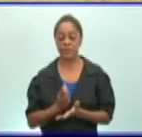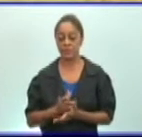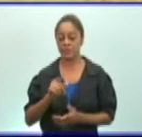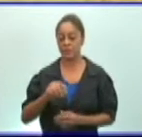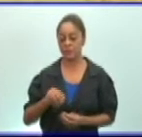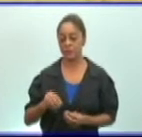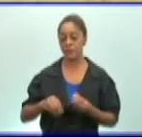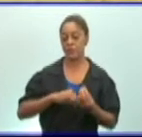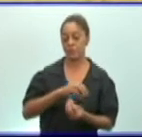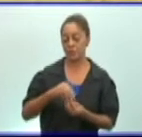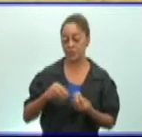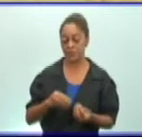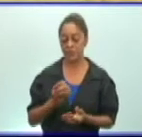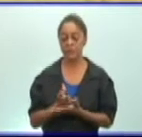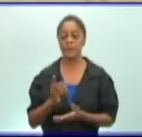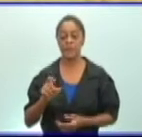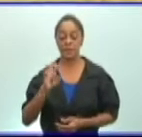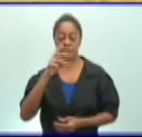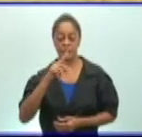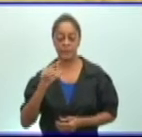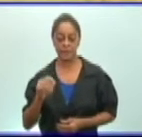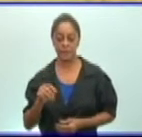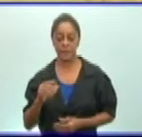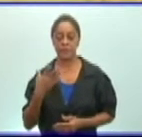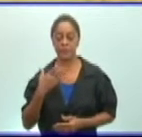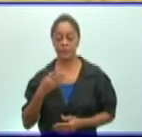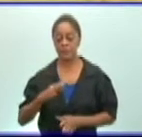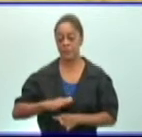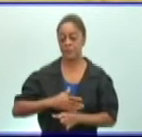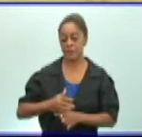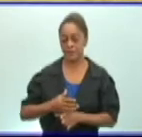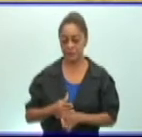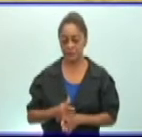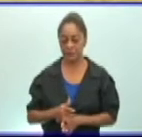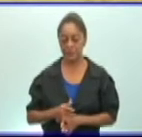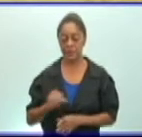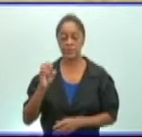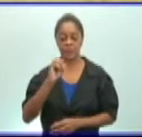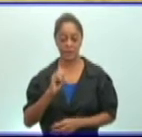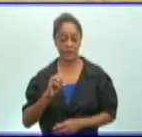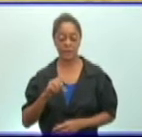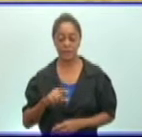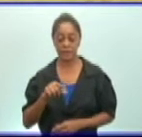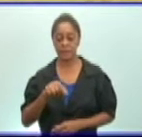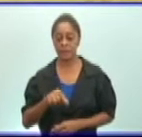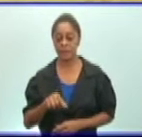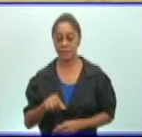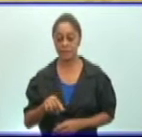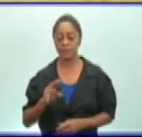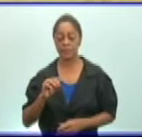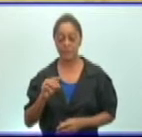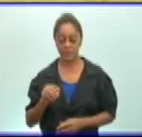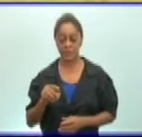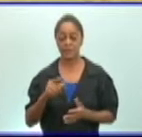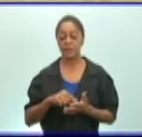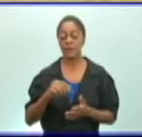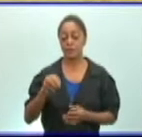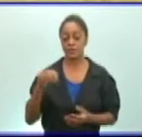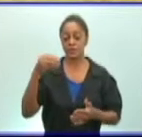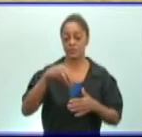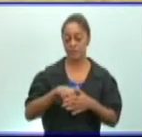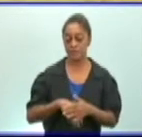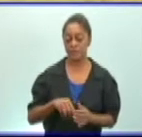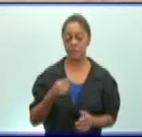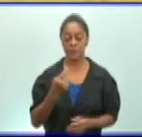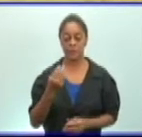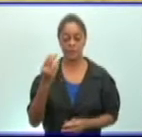transición a la sociedad clasista en Grecia, que va a ser muy diferente a la del Oriente, y eso ratifica ese concepto que introducimos en la unidad